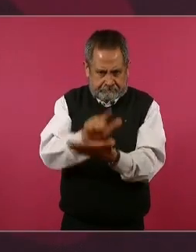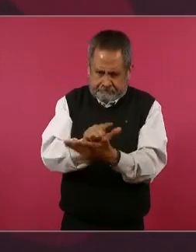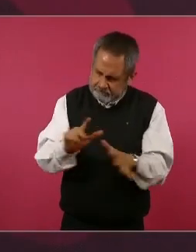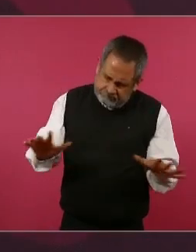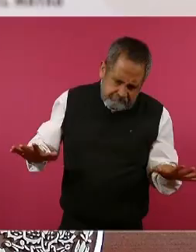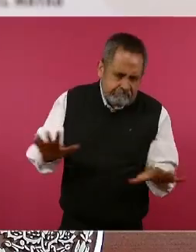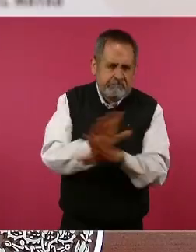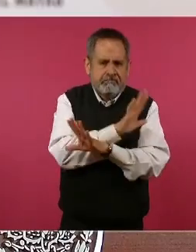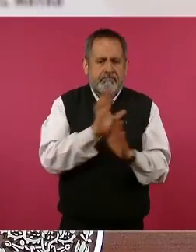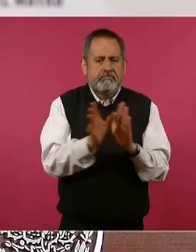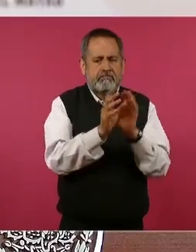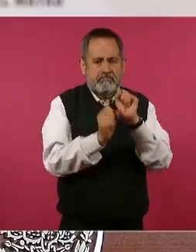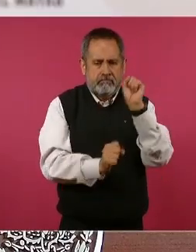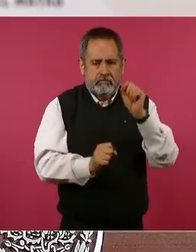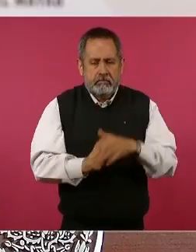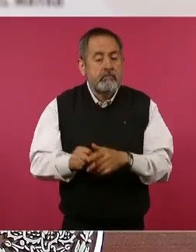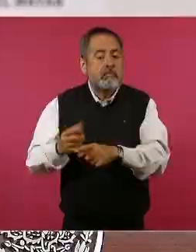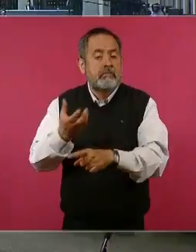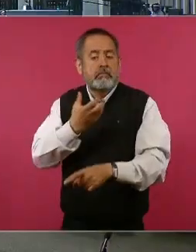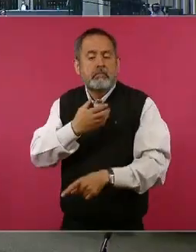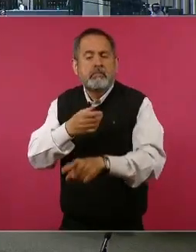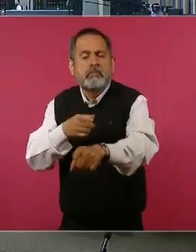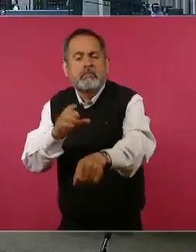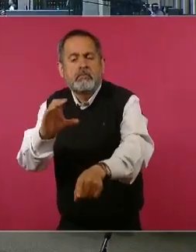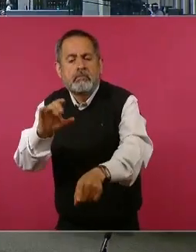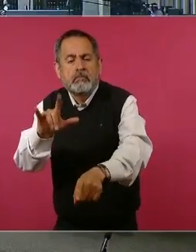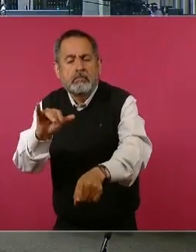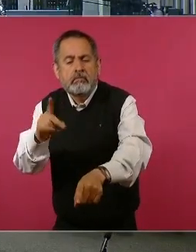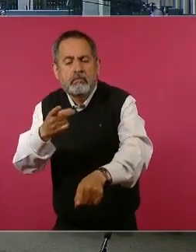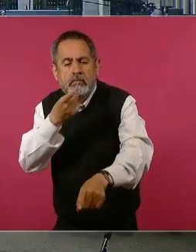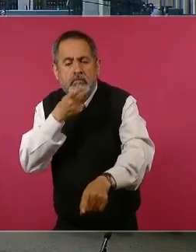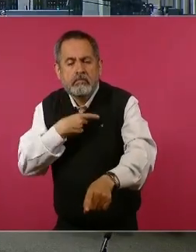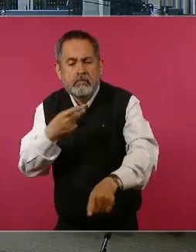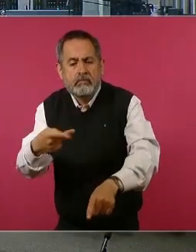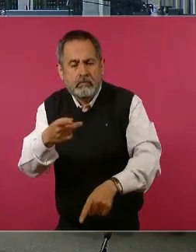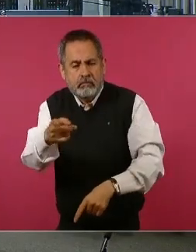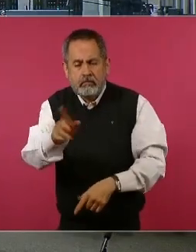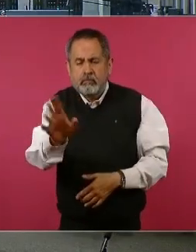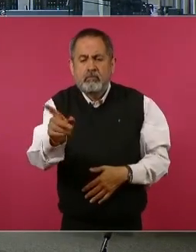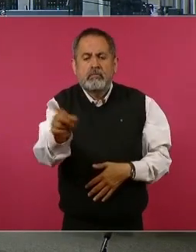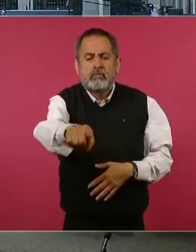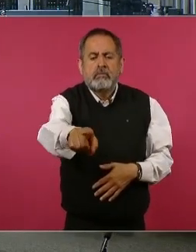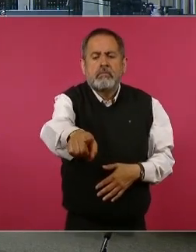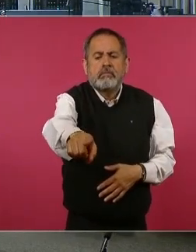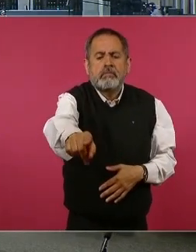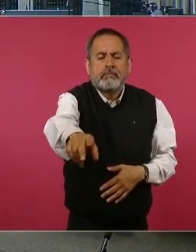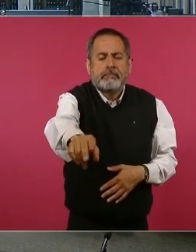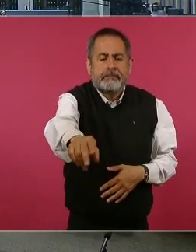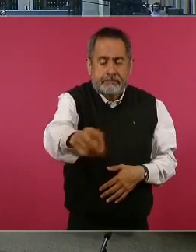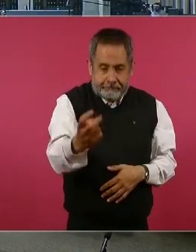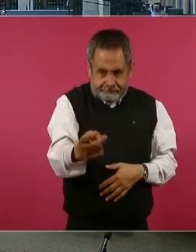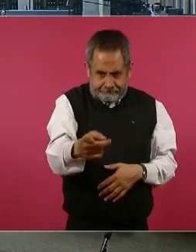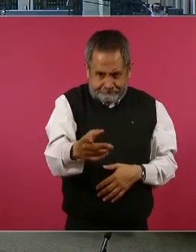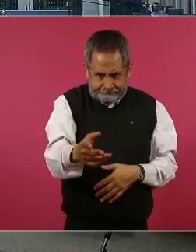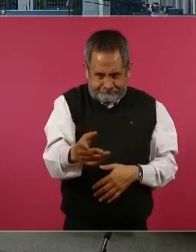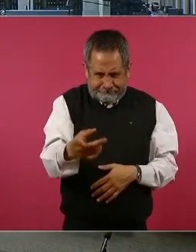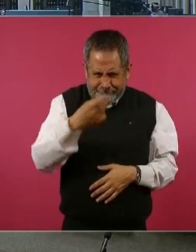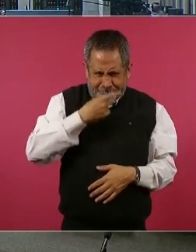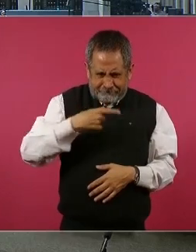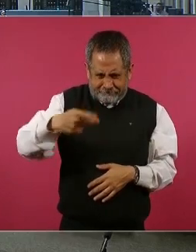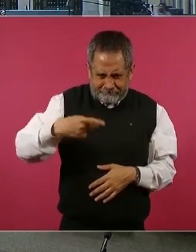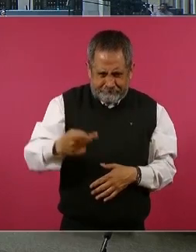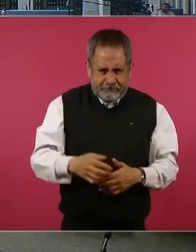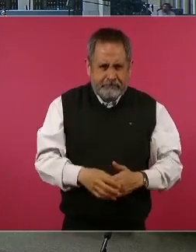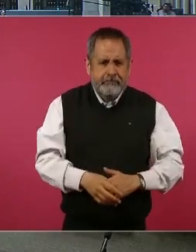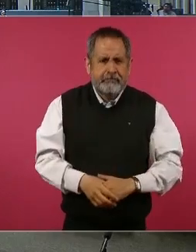Y Claudia, me preguntabas algo. Sí, de que es. No, pero sobre eso. Ve que